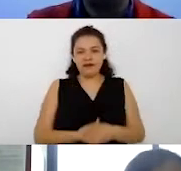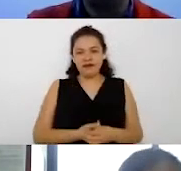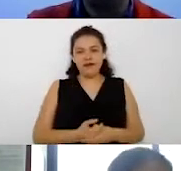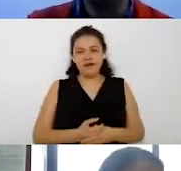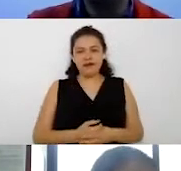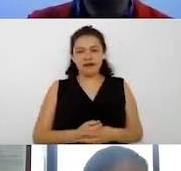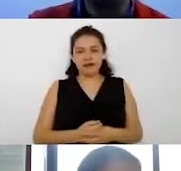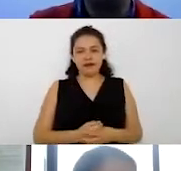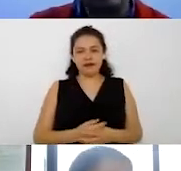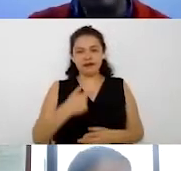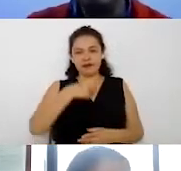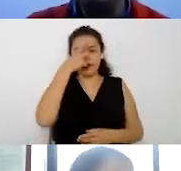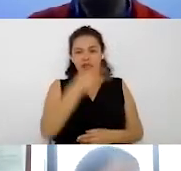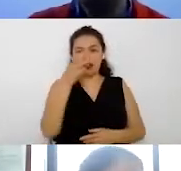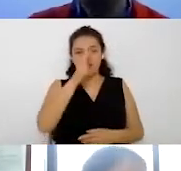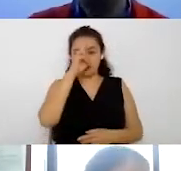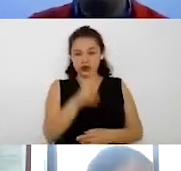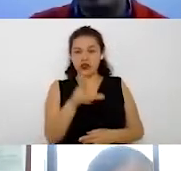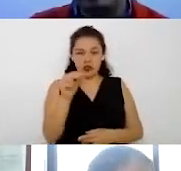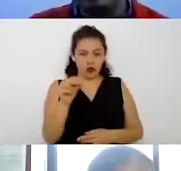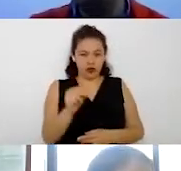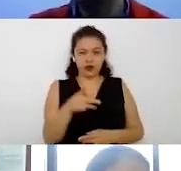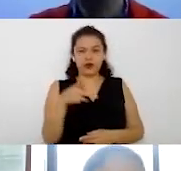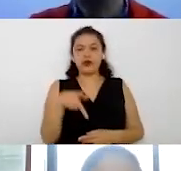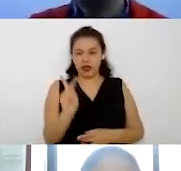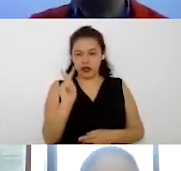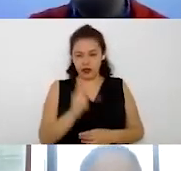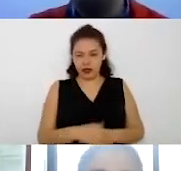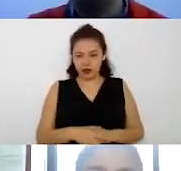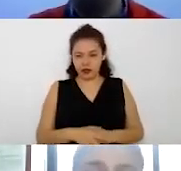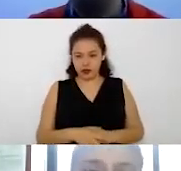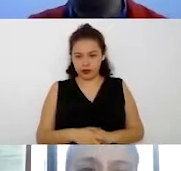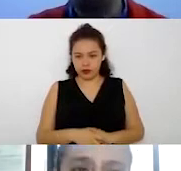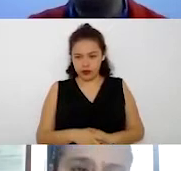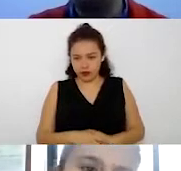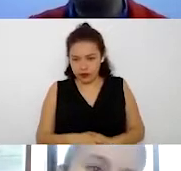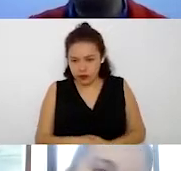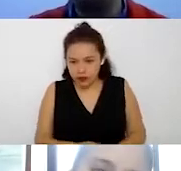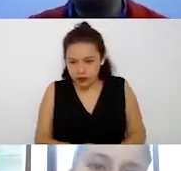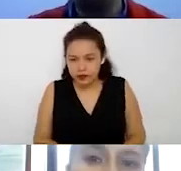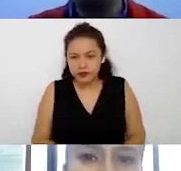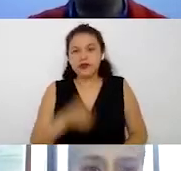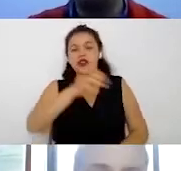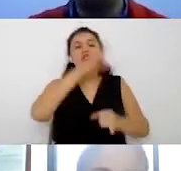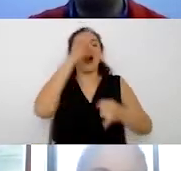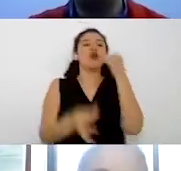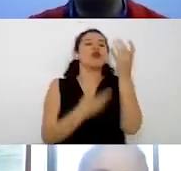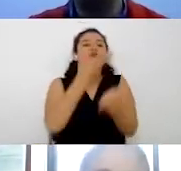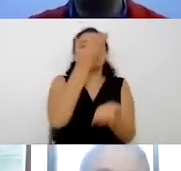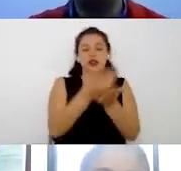Les repito, no es que estén prohibidos, sin embargo, sí es nuestro último recurso en una